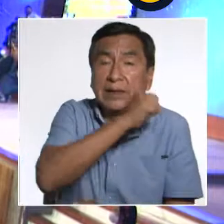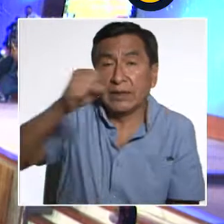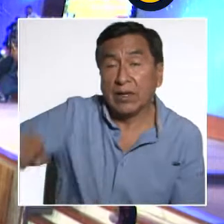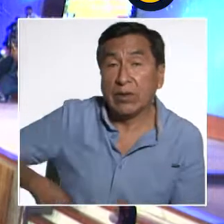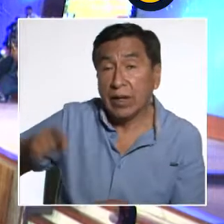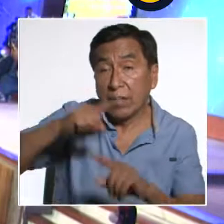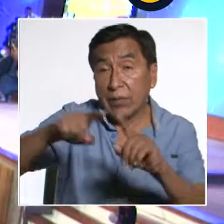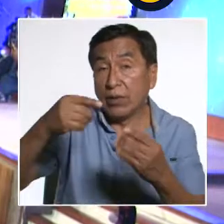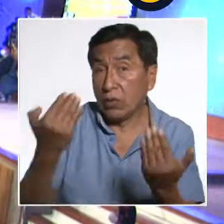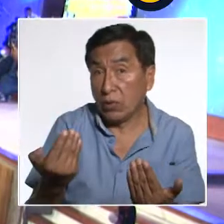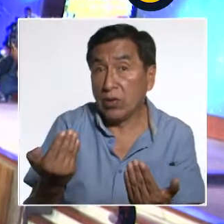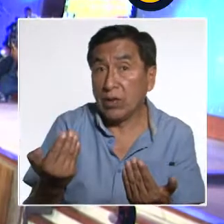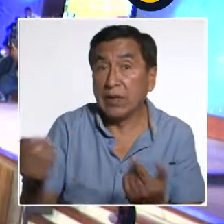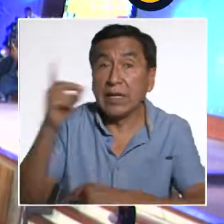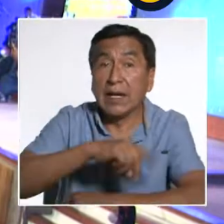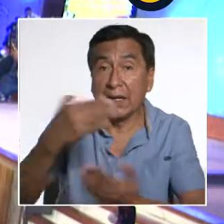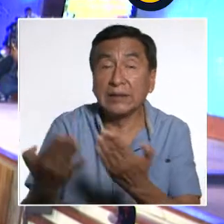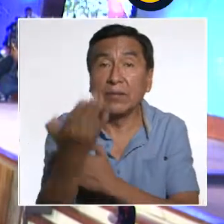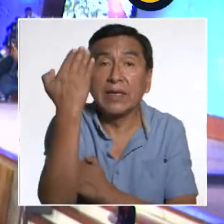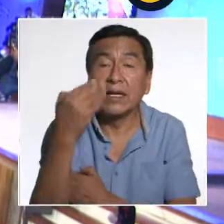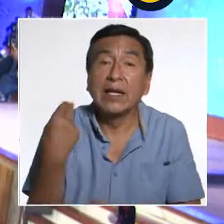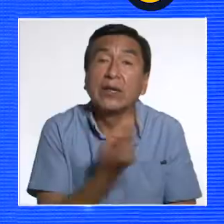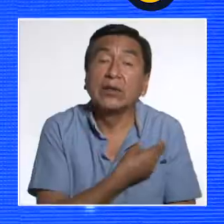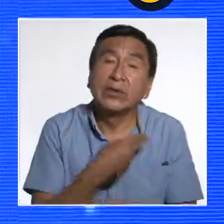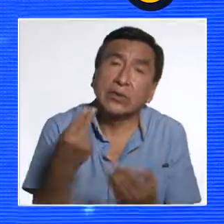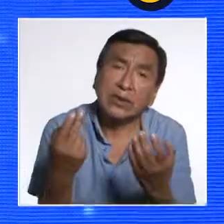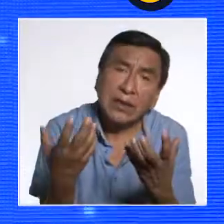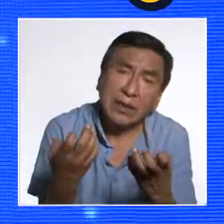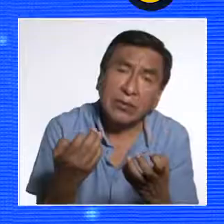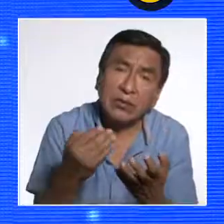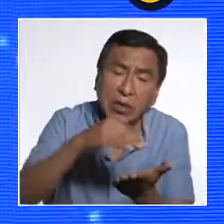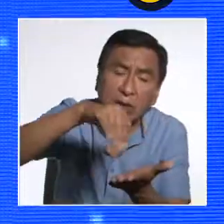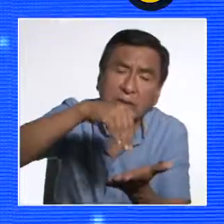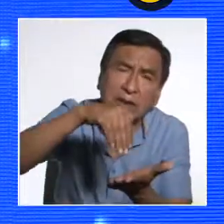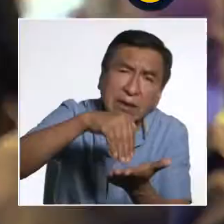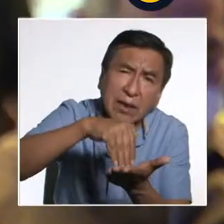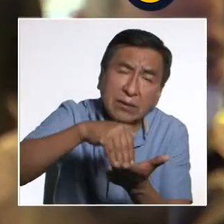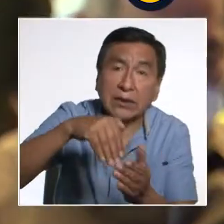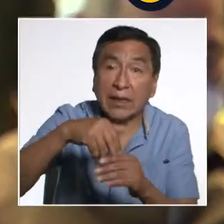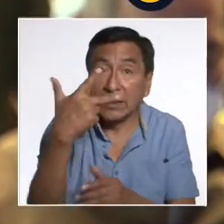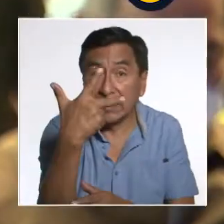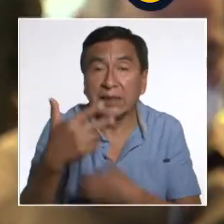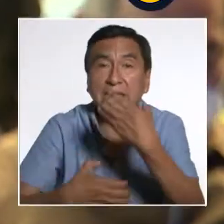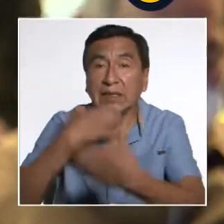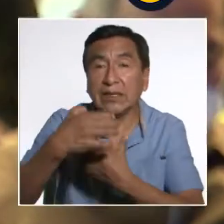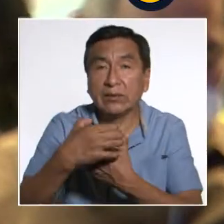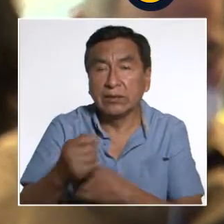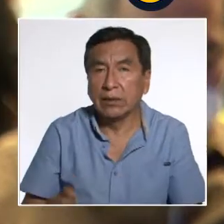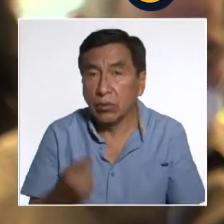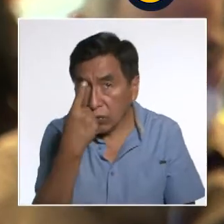Pero hoy día, en esta mañana, nos queremos centrar en tres gritos: el grito de